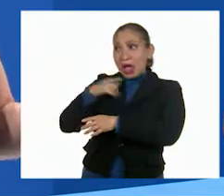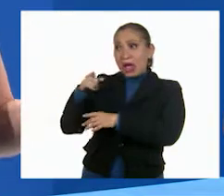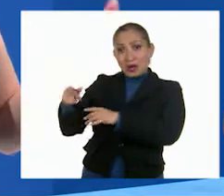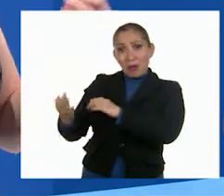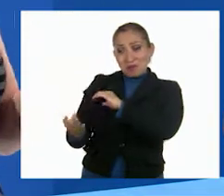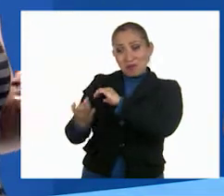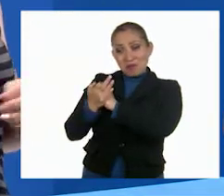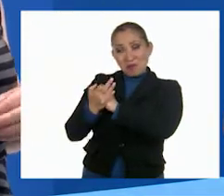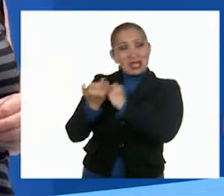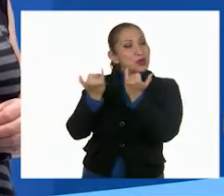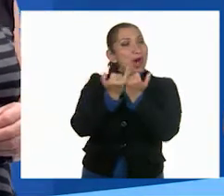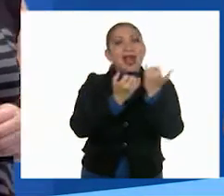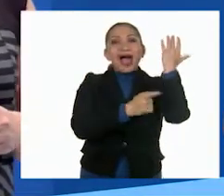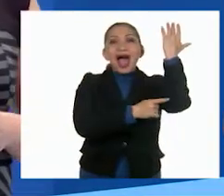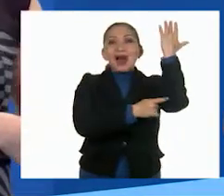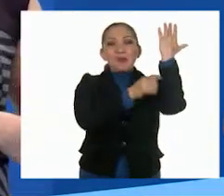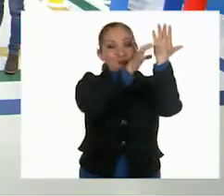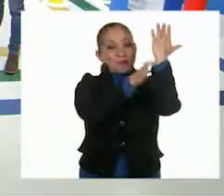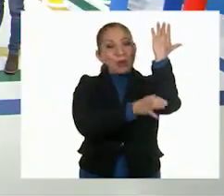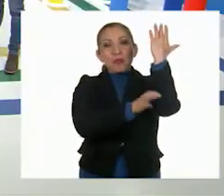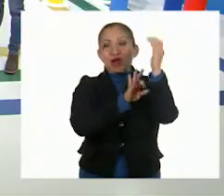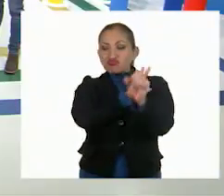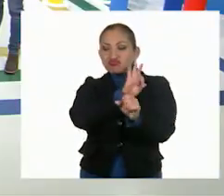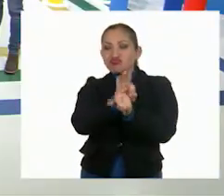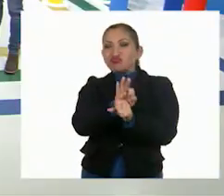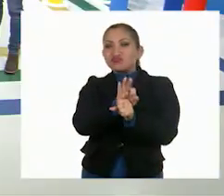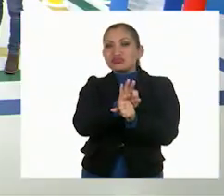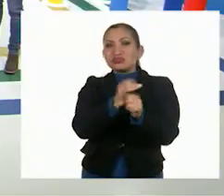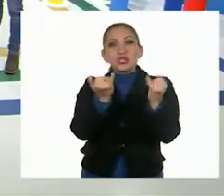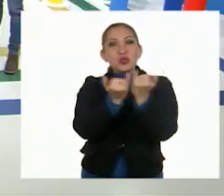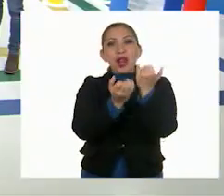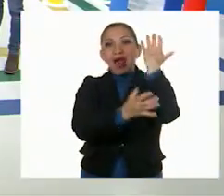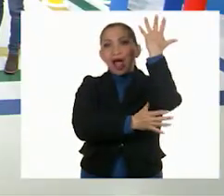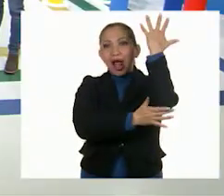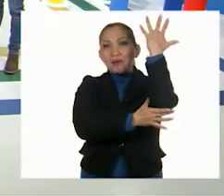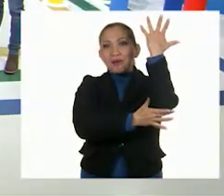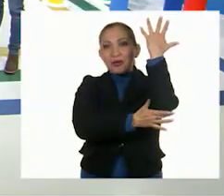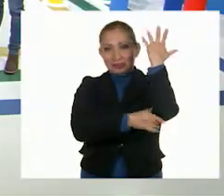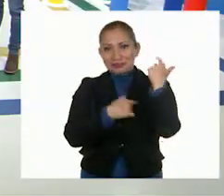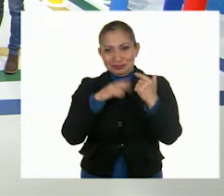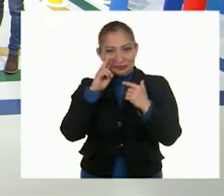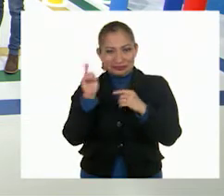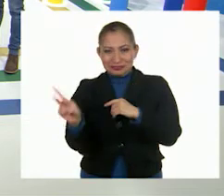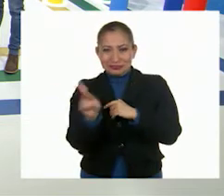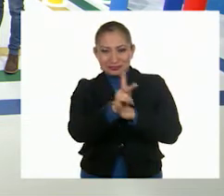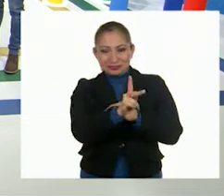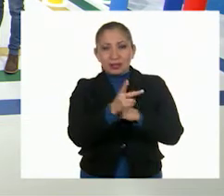y eso les refleja a ellos también un bienestar, ¿verdad? ¿Cuál creen que sería el mensaje de este refrán?